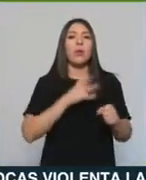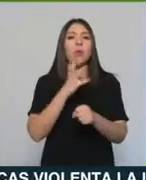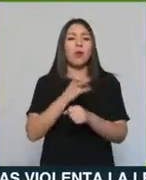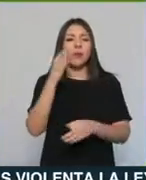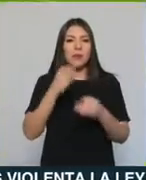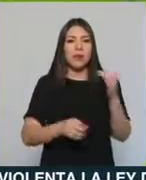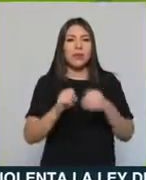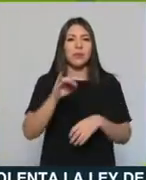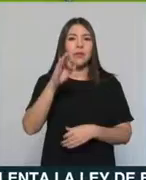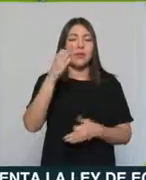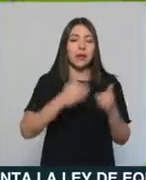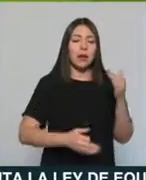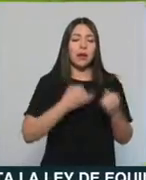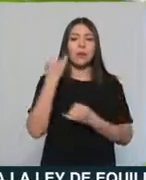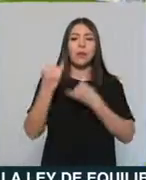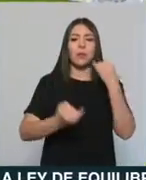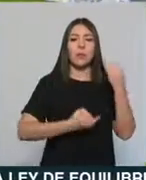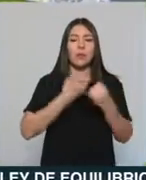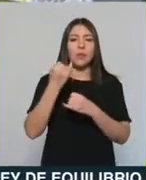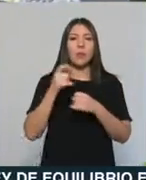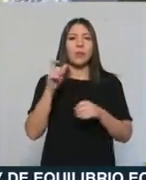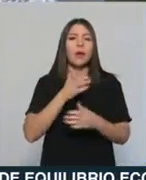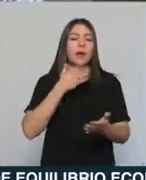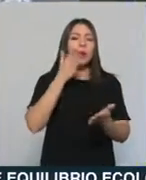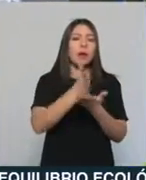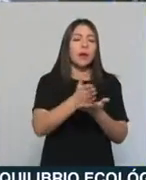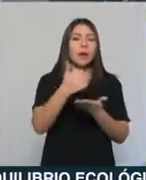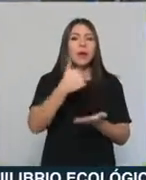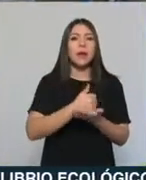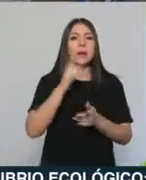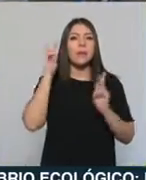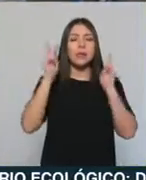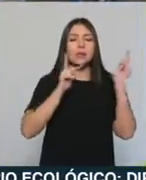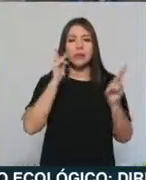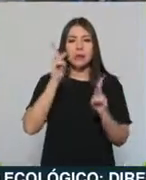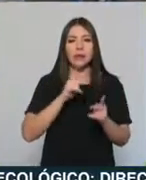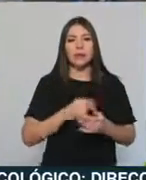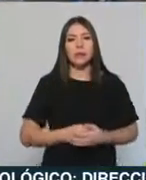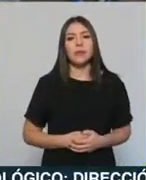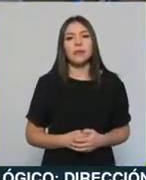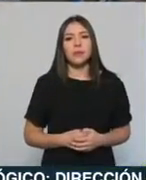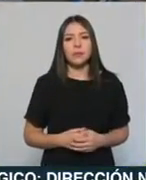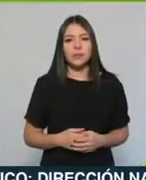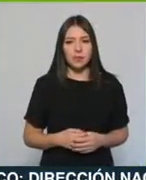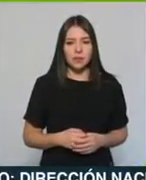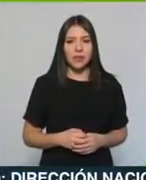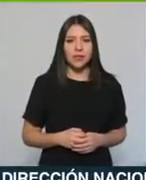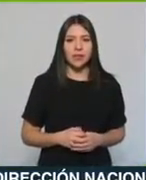así como la final, se jugarán a visita recíproca. Viana Izárate, 21 Noticias.